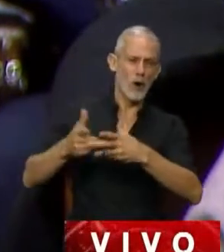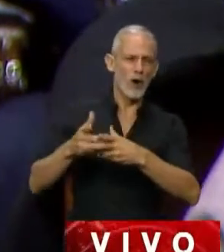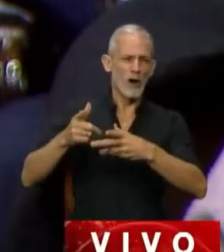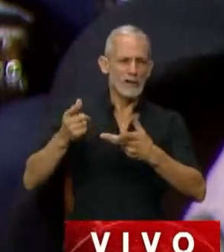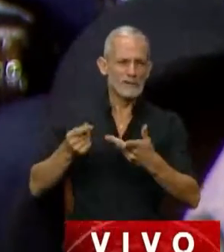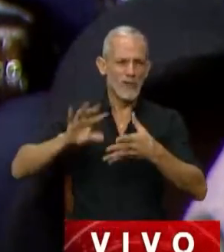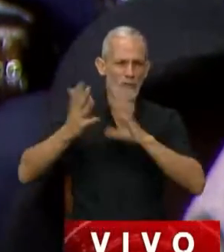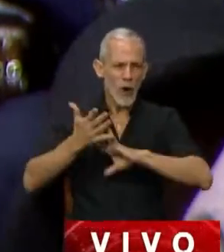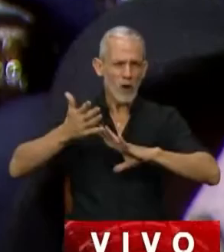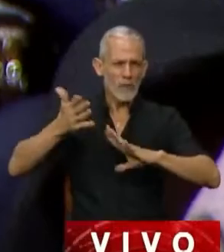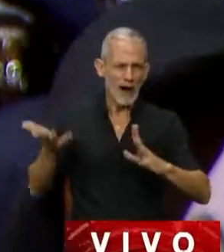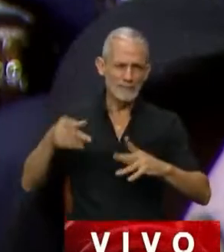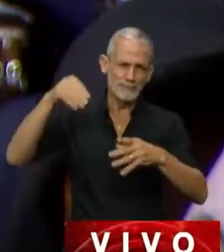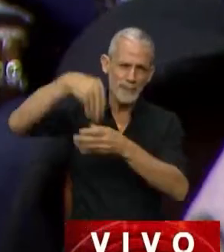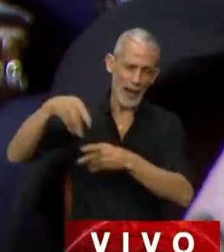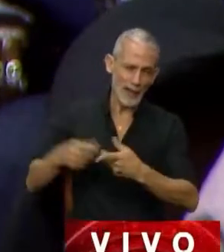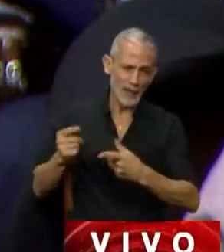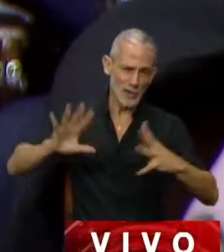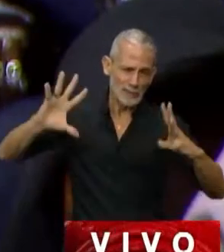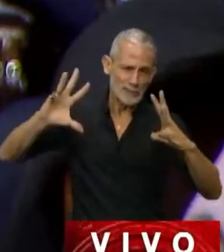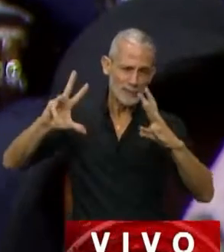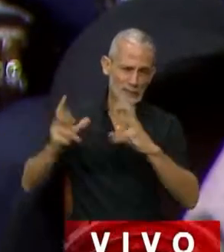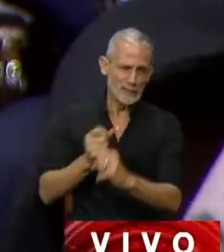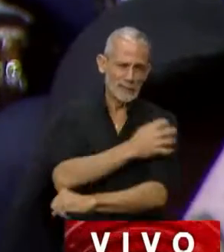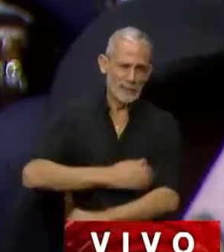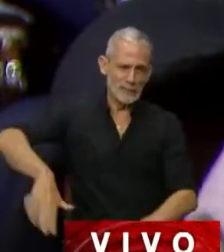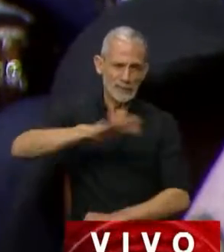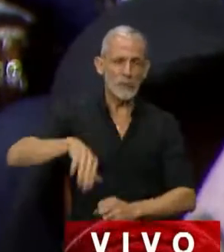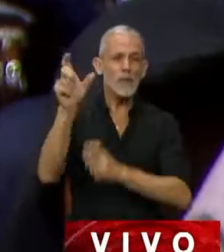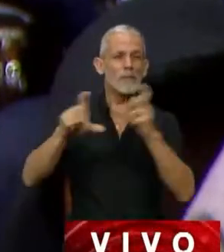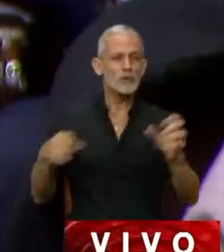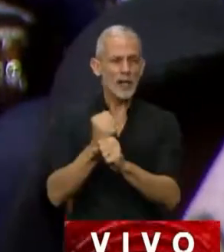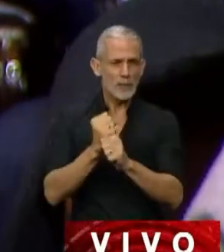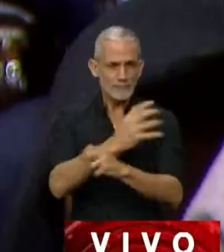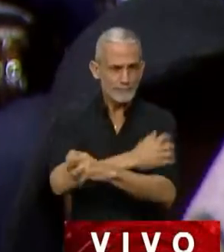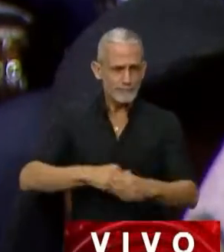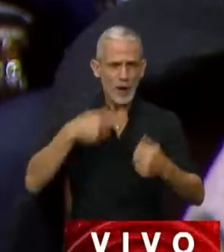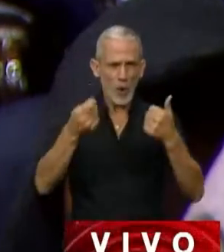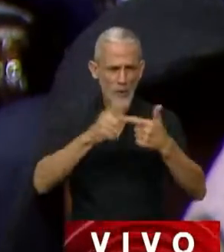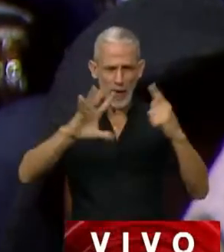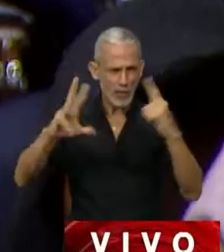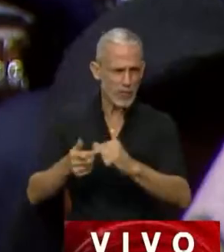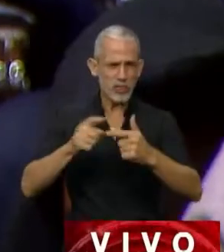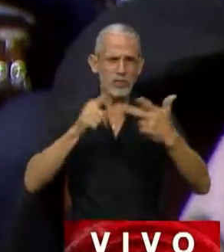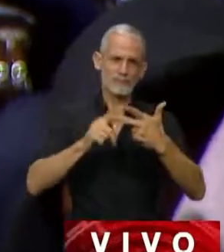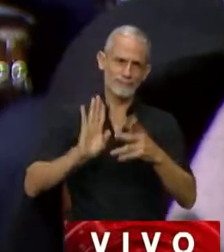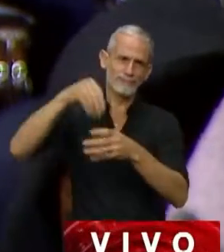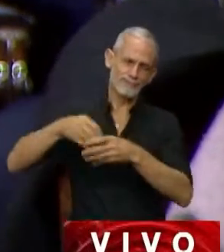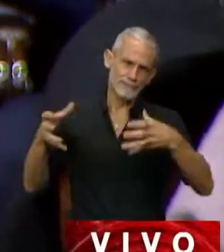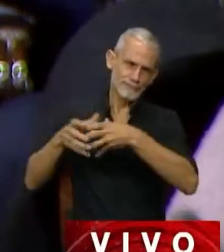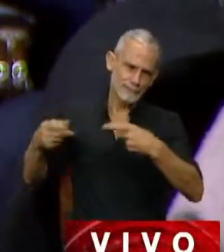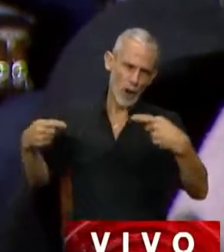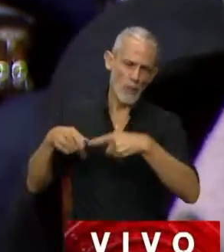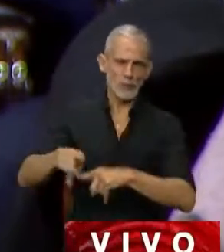nefastas de este país, que llevaron al empobrecimiento a los trabajadores, a los jubilados y a todo el